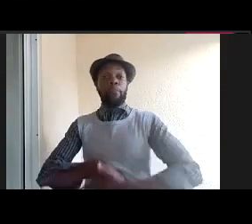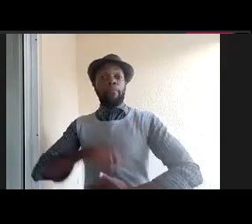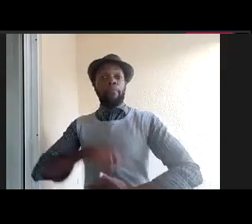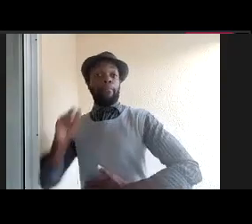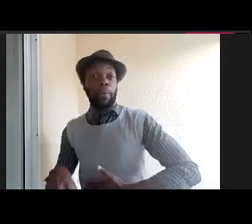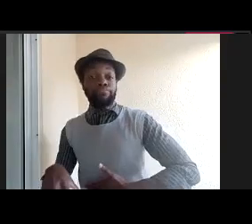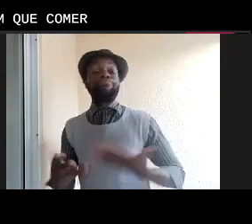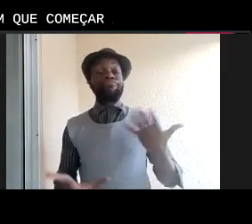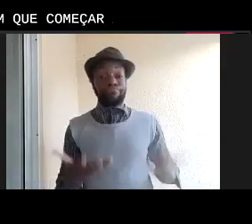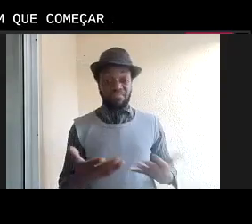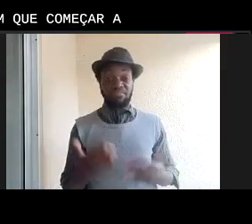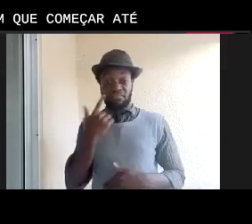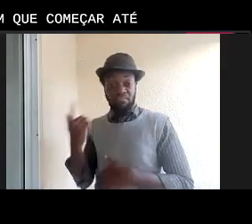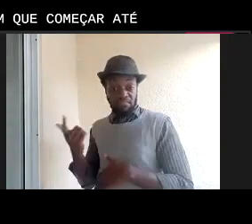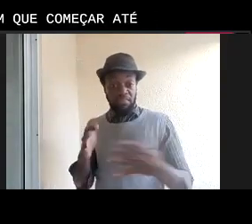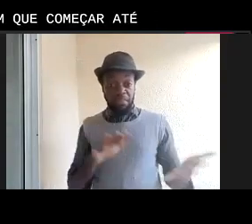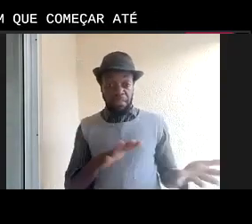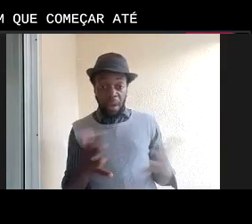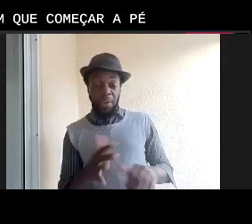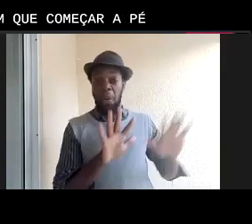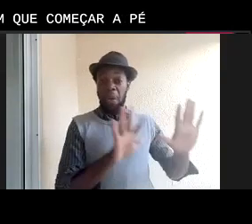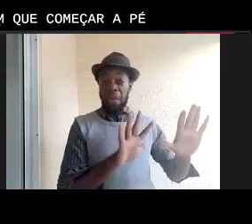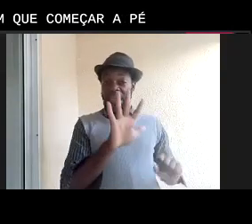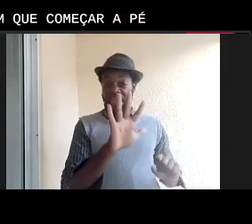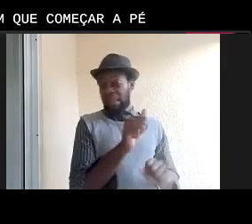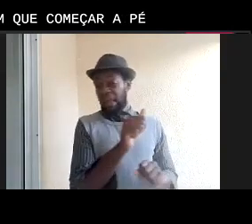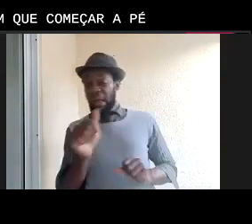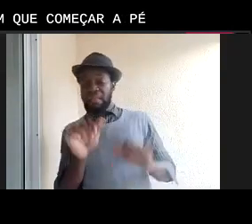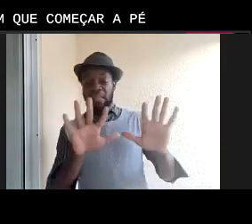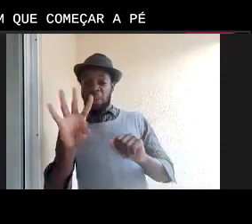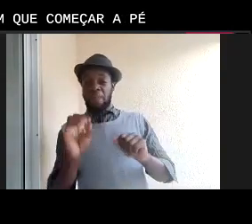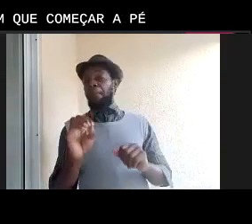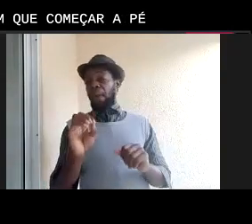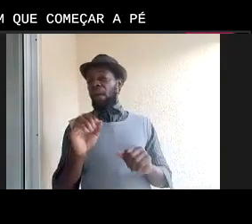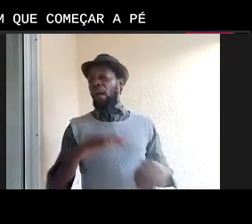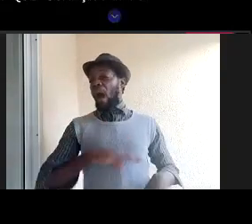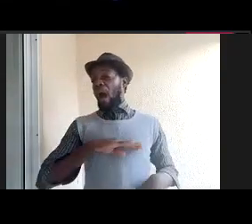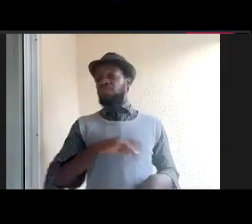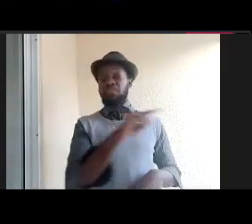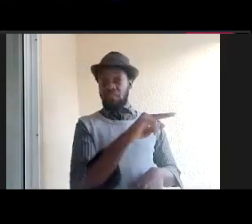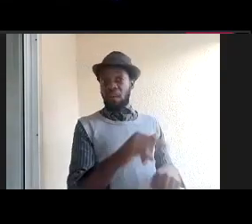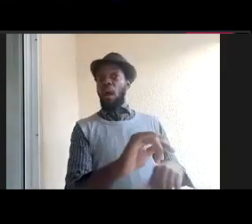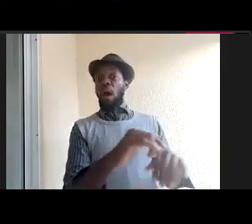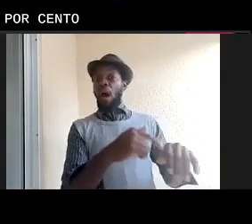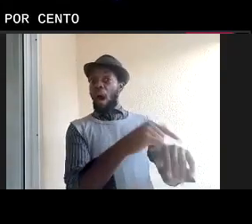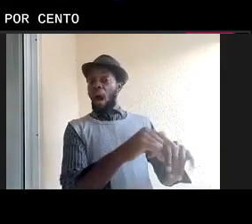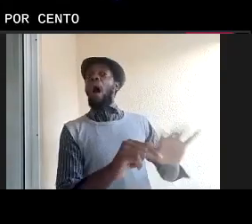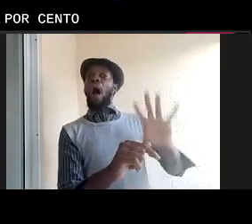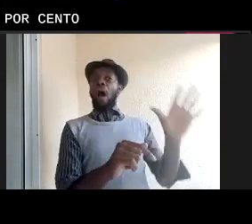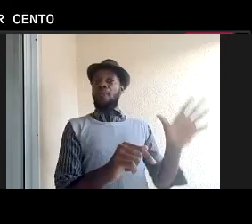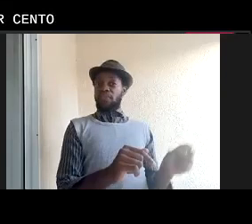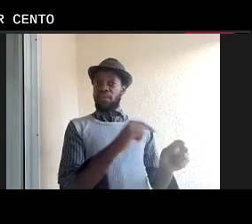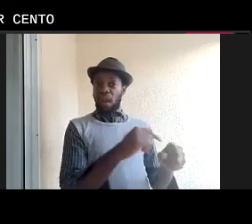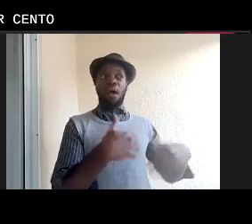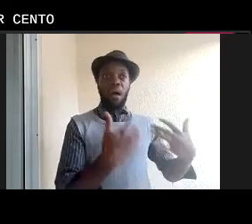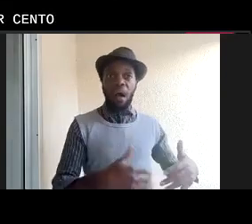tener relaciones sexuales en África. Hay una amplia variación del 1%, en Túnez al 49%,